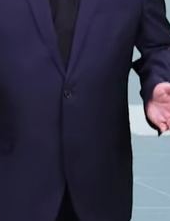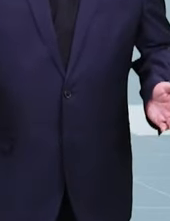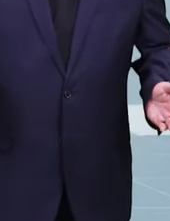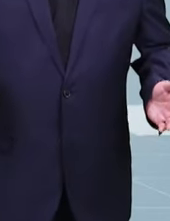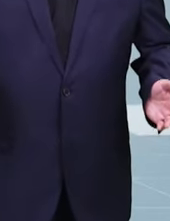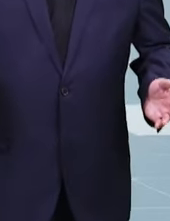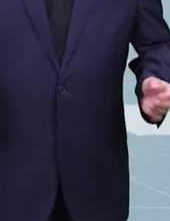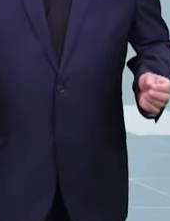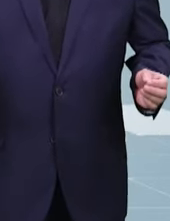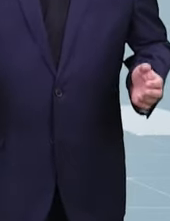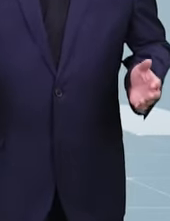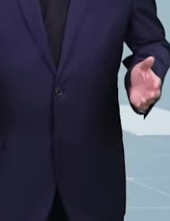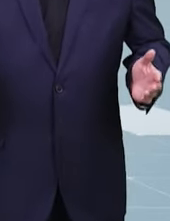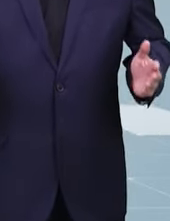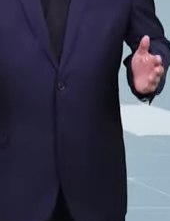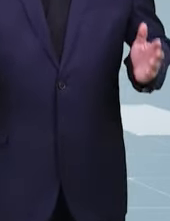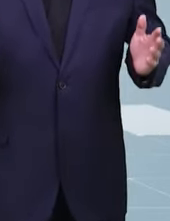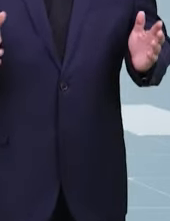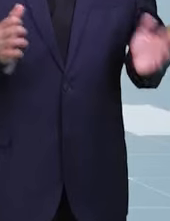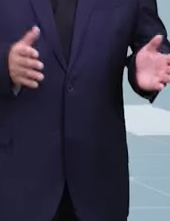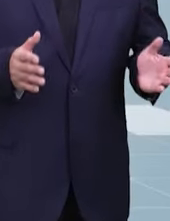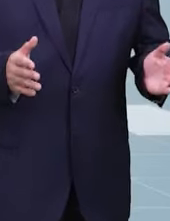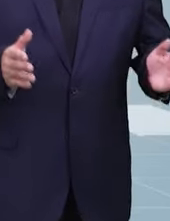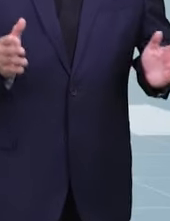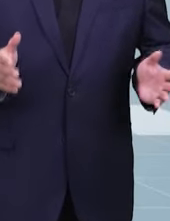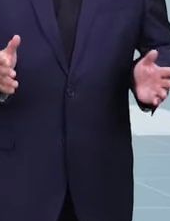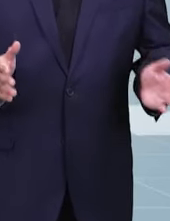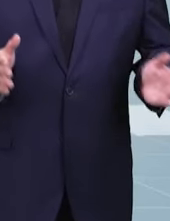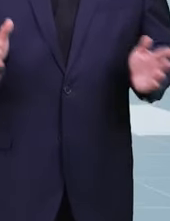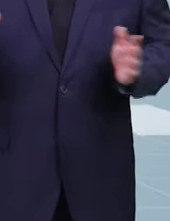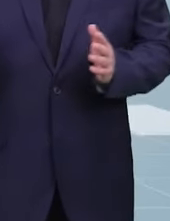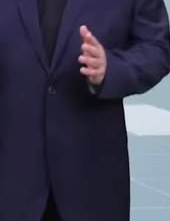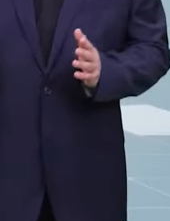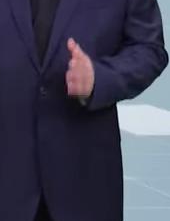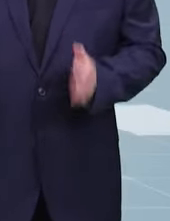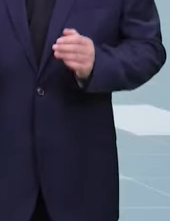Revolución hombre para una nueva